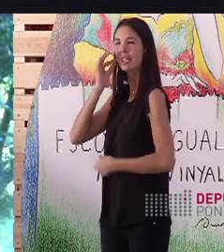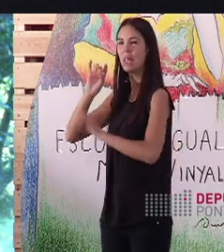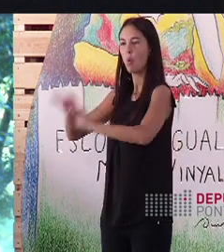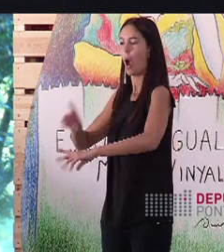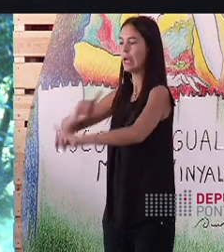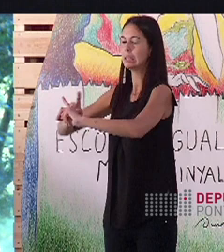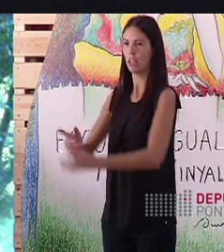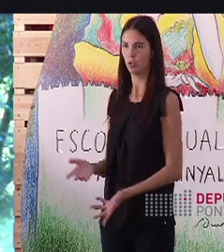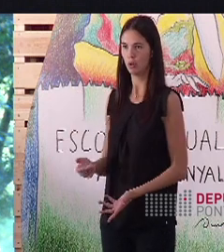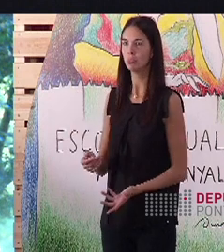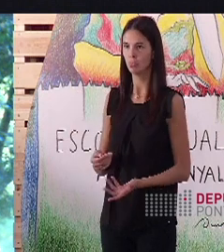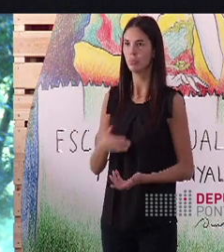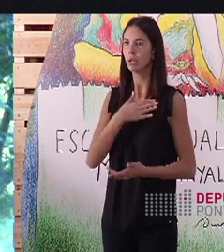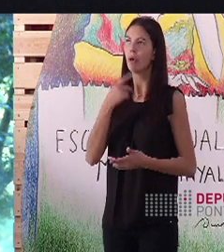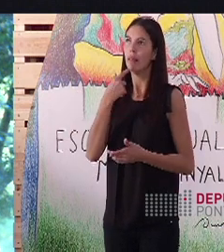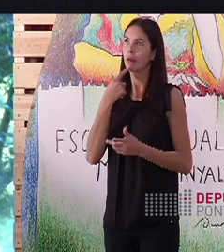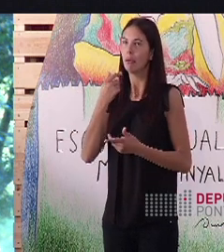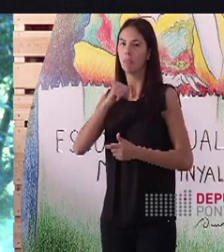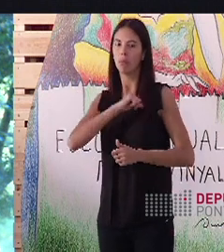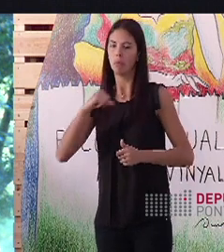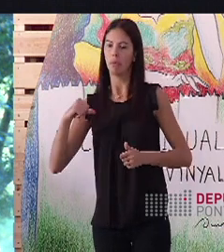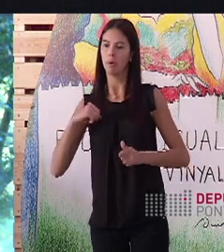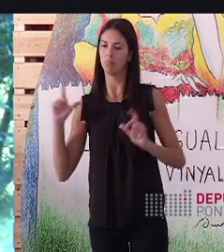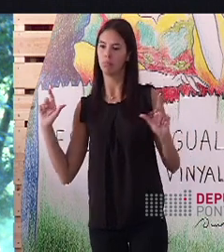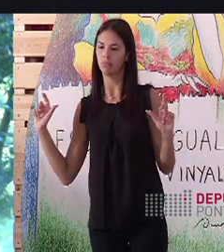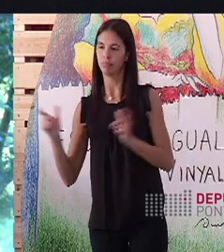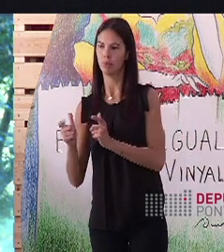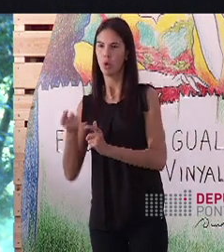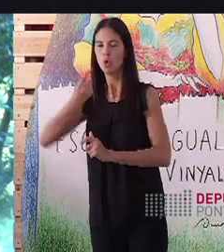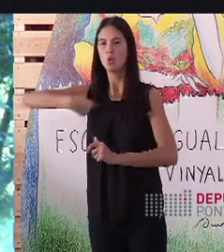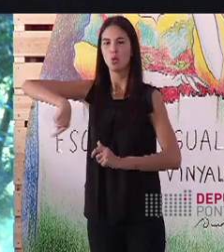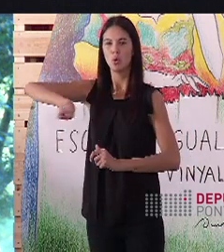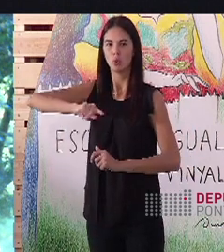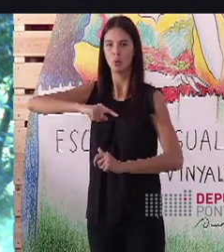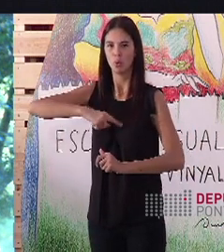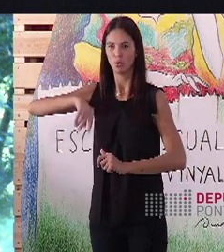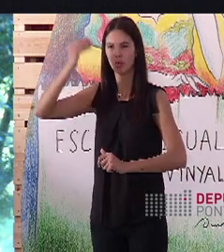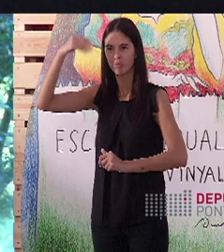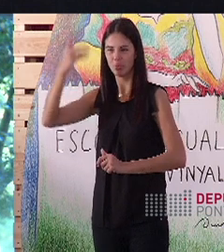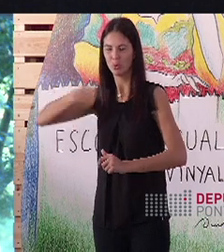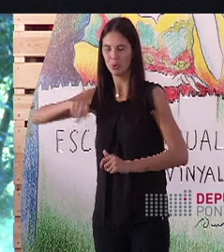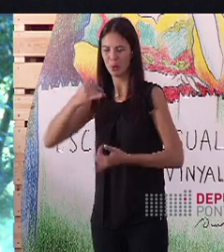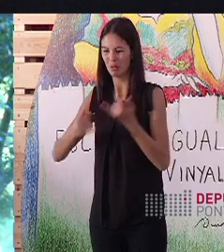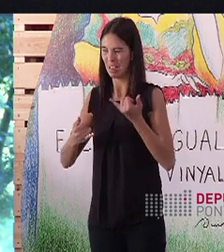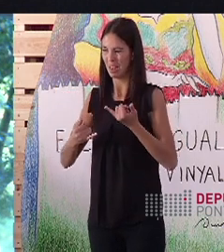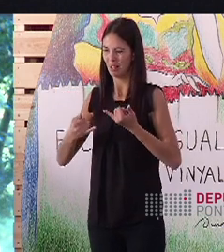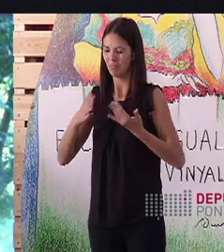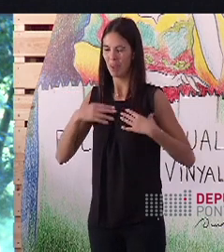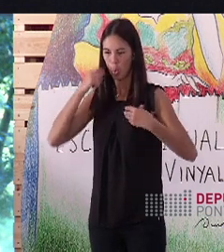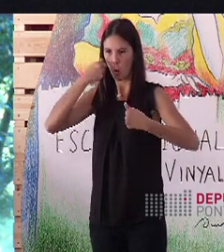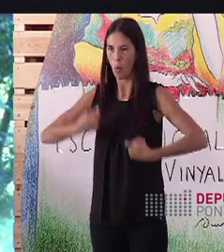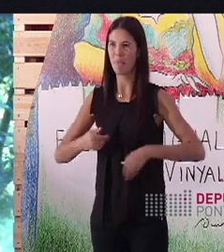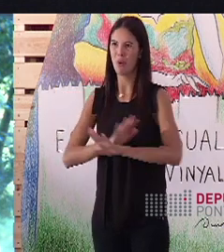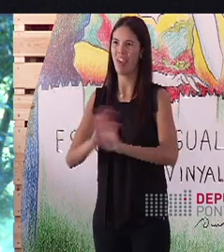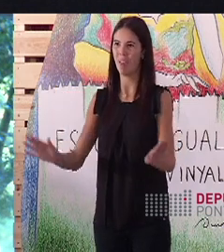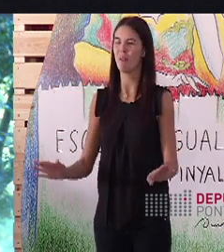de reducir nuestra individuación, recortar nuestra subjetividad y convertirnos solamente en cuerpos. Y